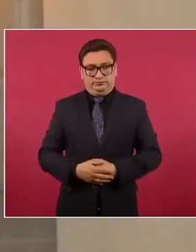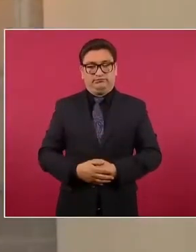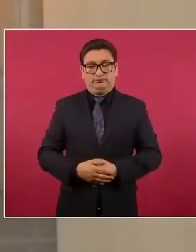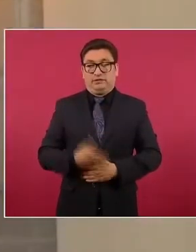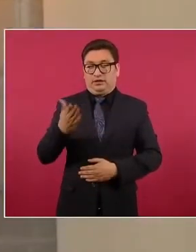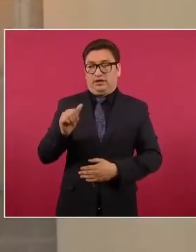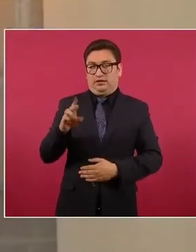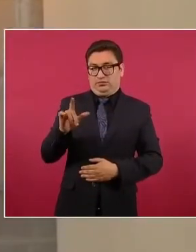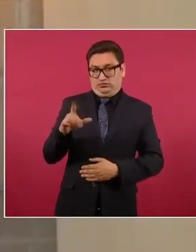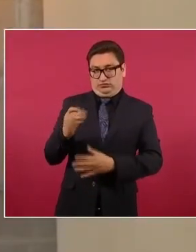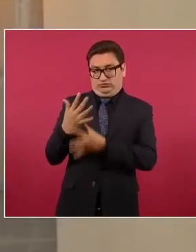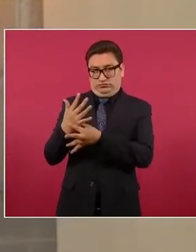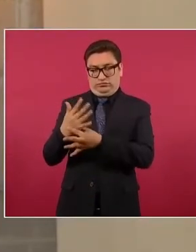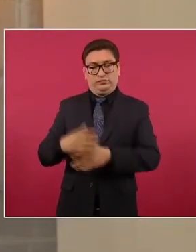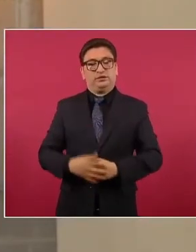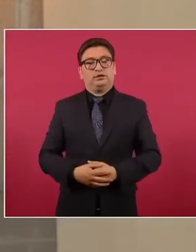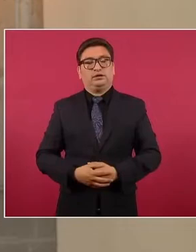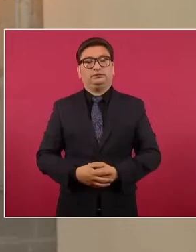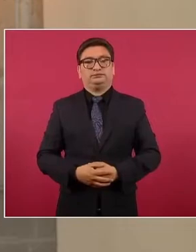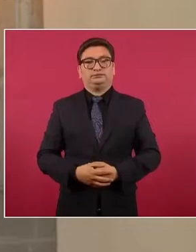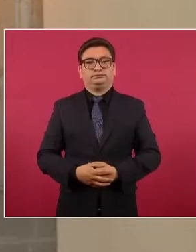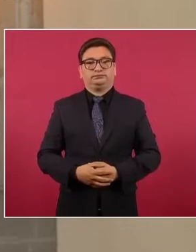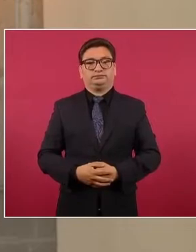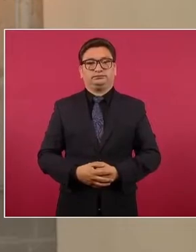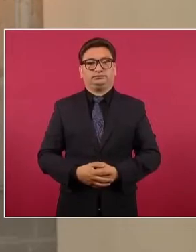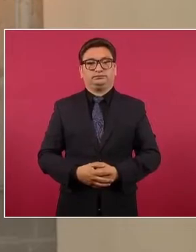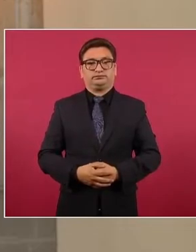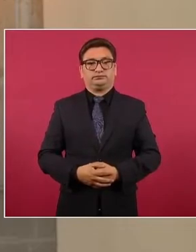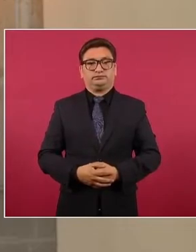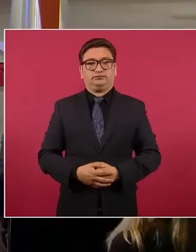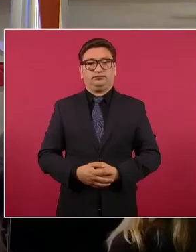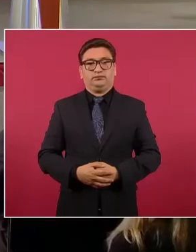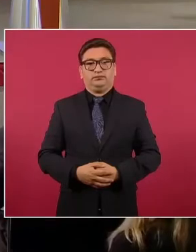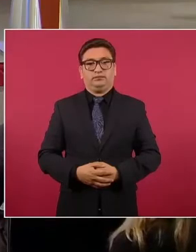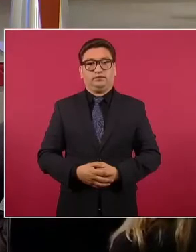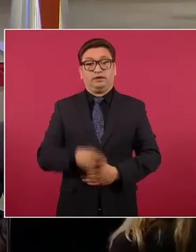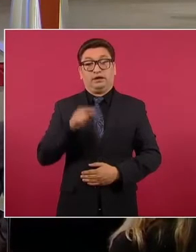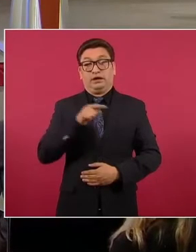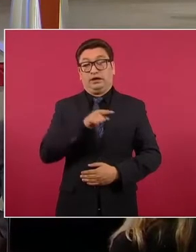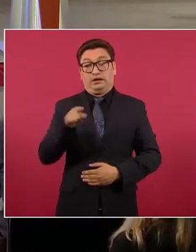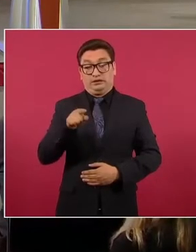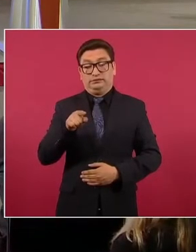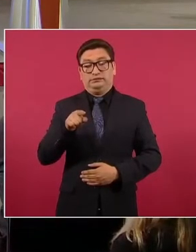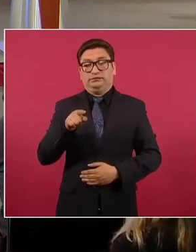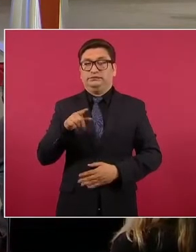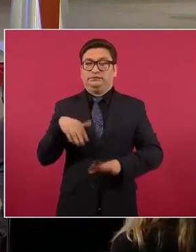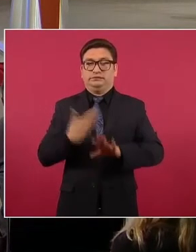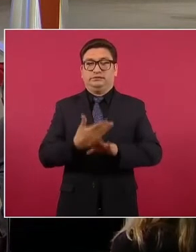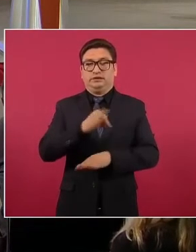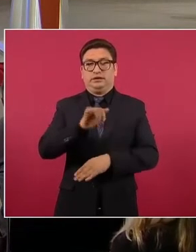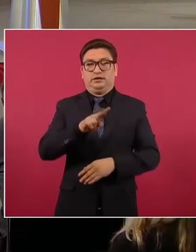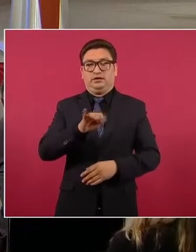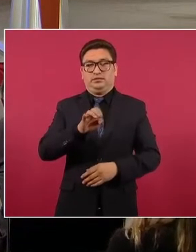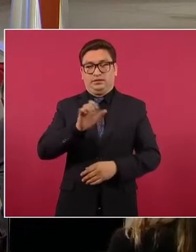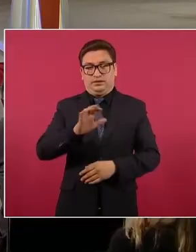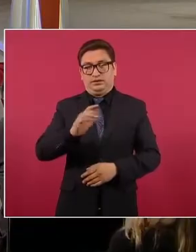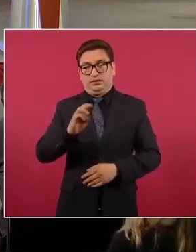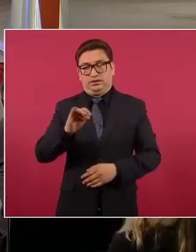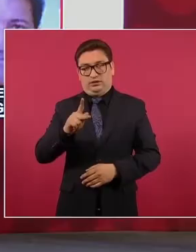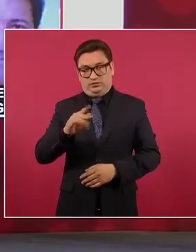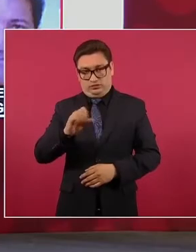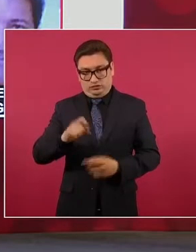Manuel López Obrador, donde fueran victimados Javier Campos Morales